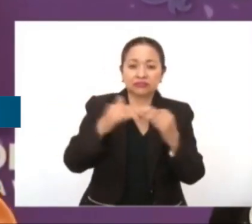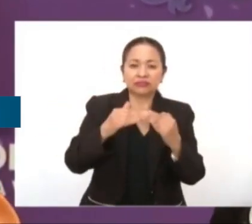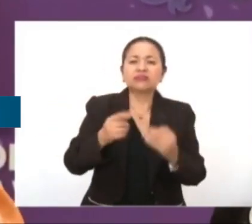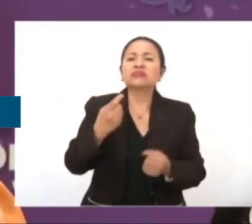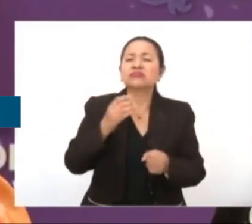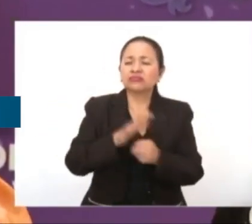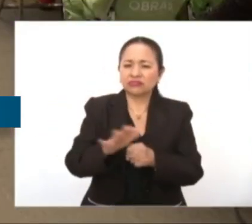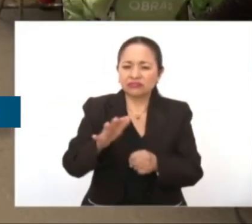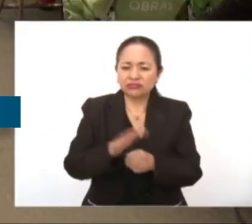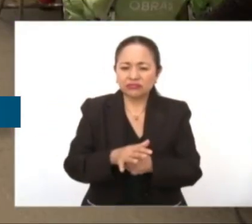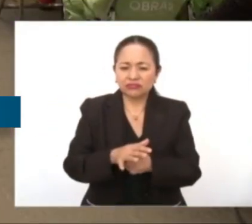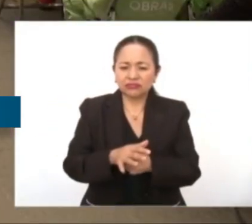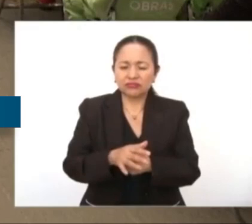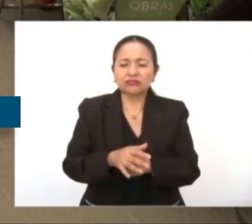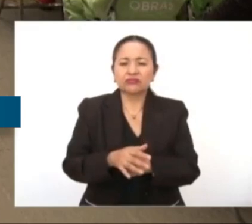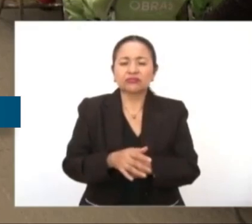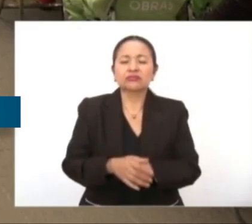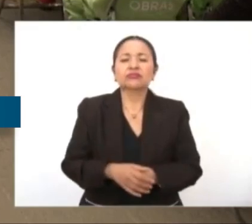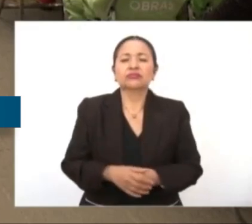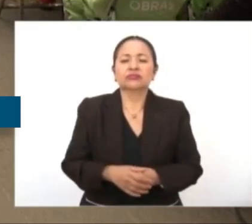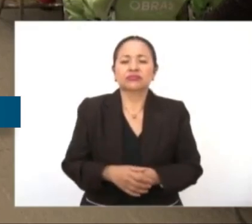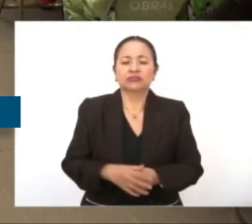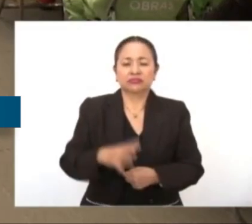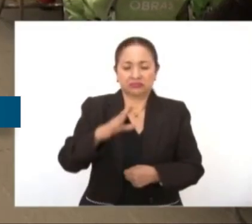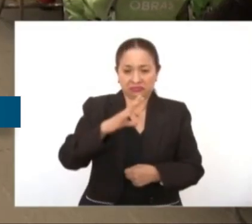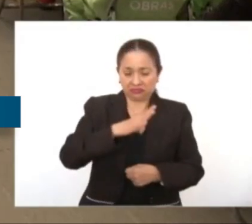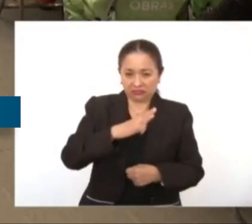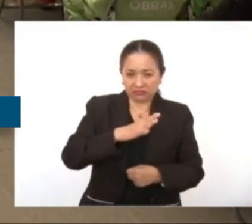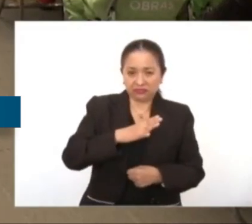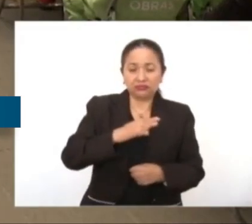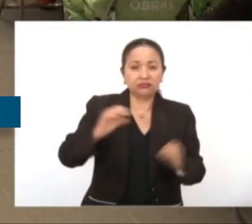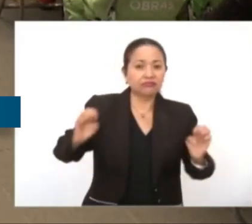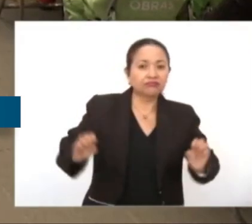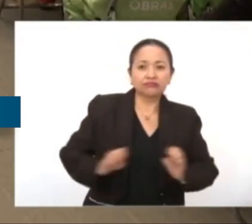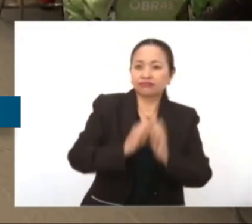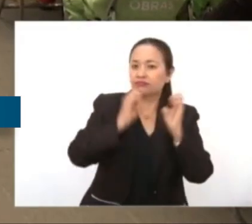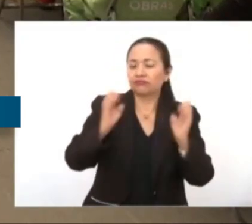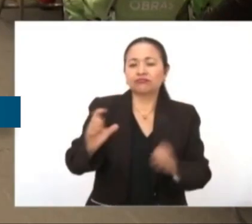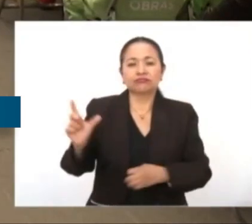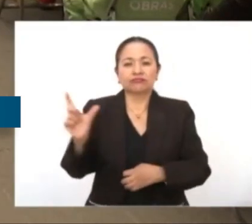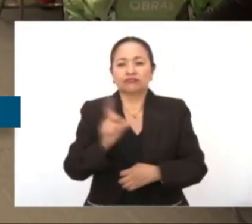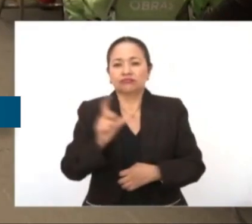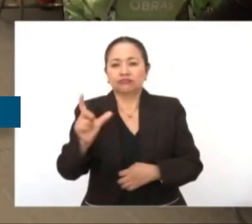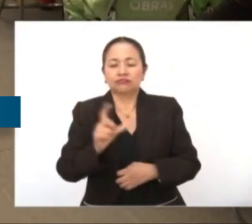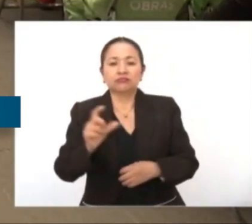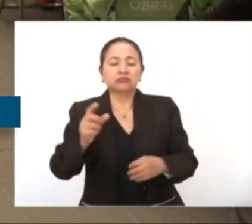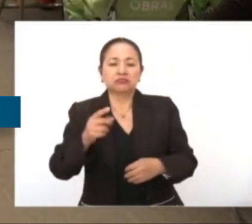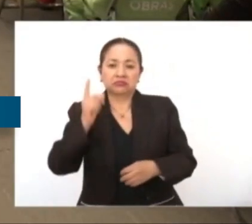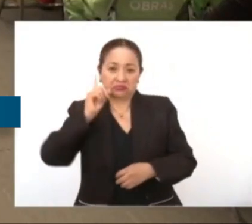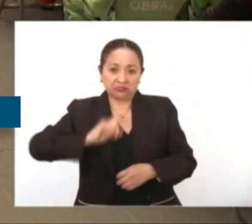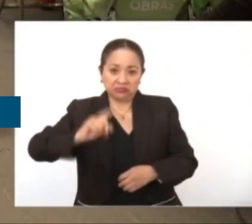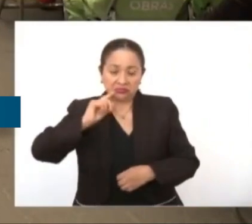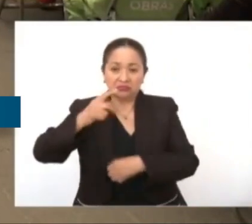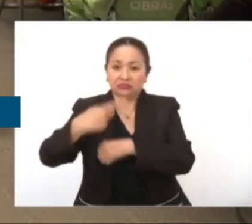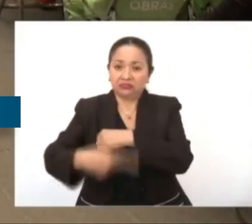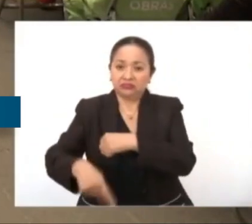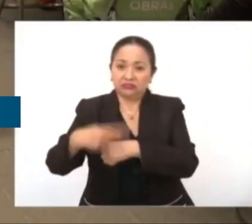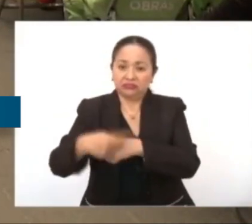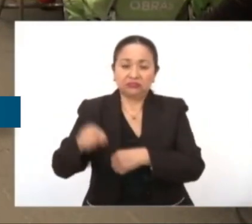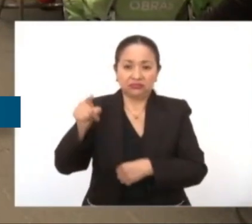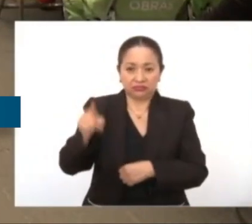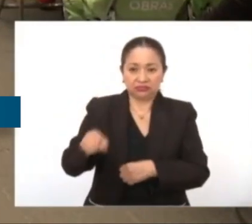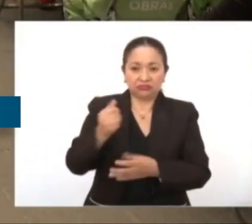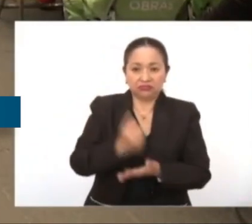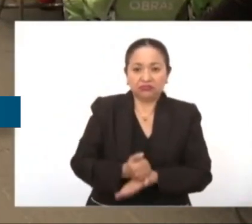concretas. Durante un evento en el Museo de la Ciudad de México, la mandataria firmó una carta compromiso histórica, declarando que la violencia y